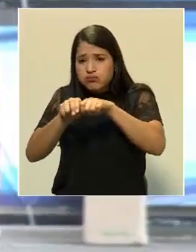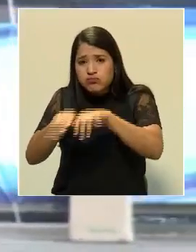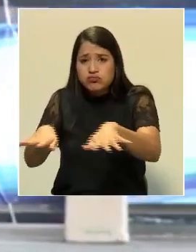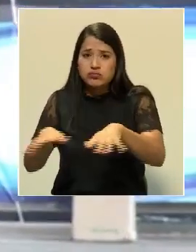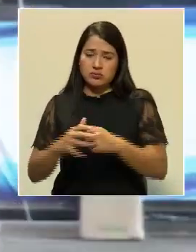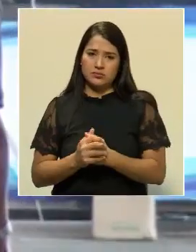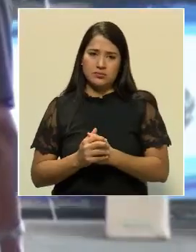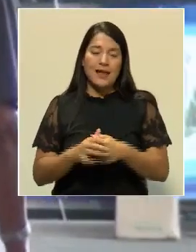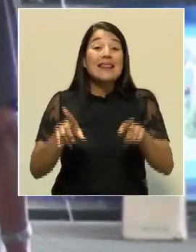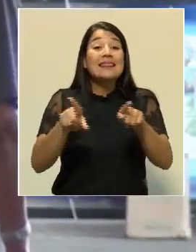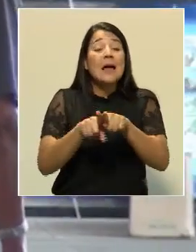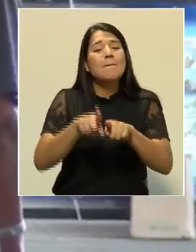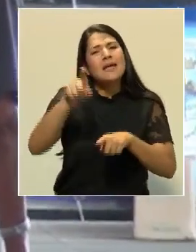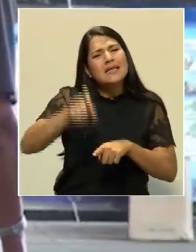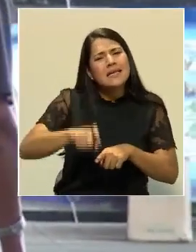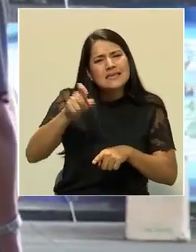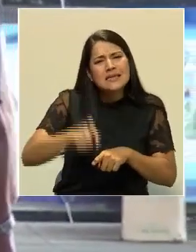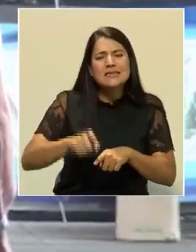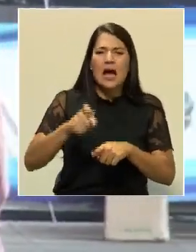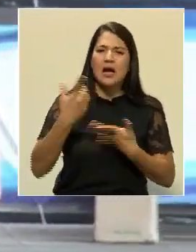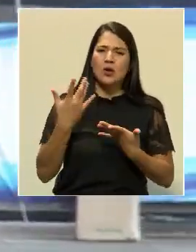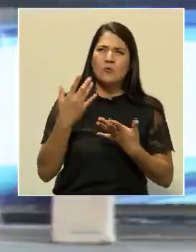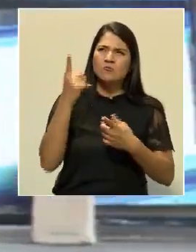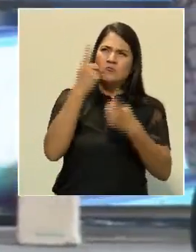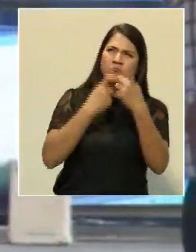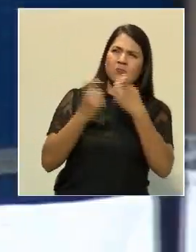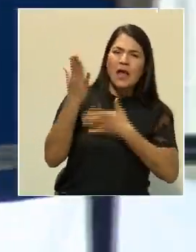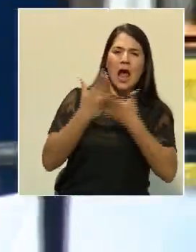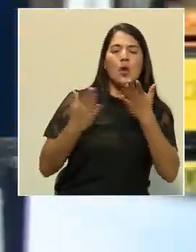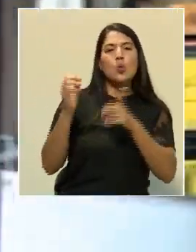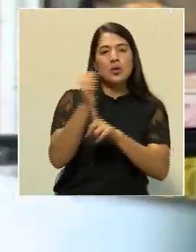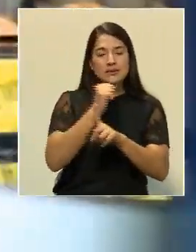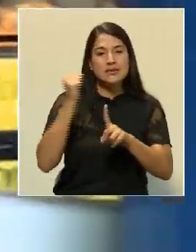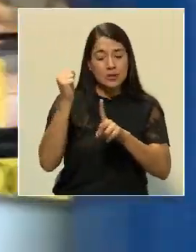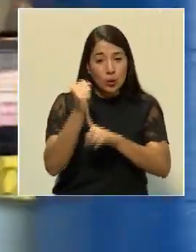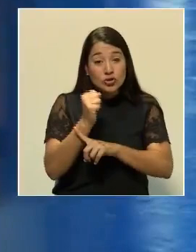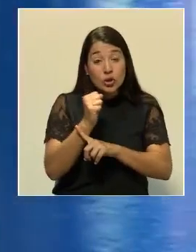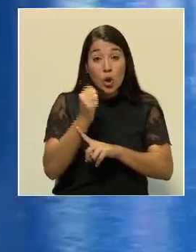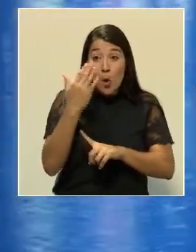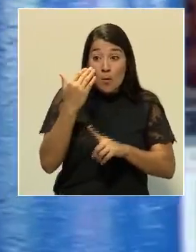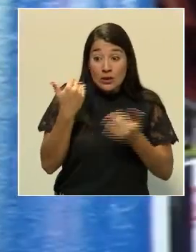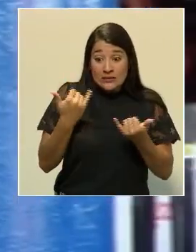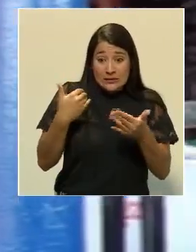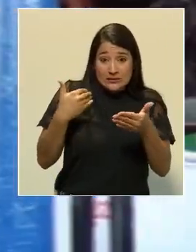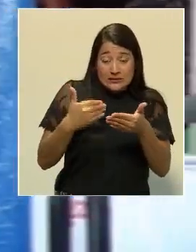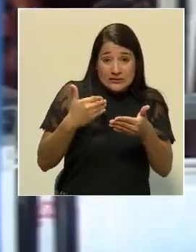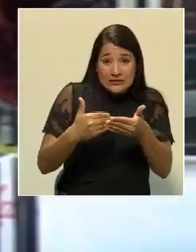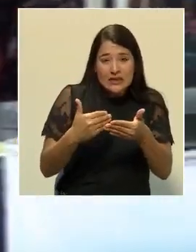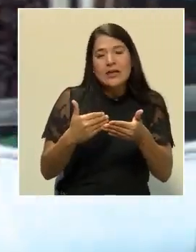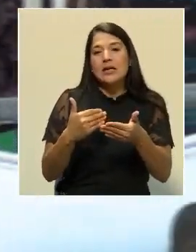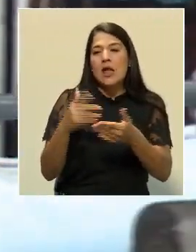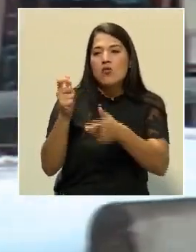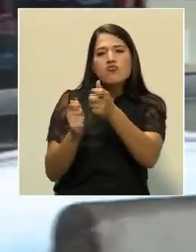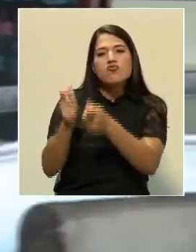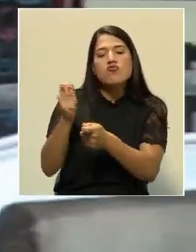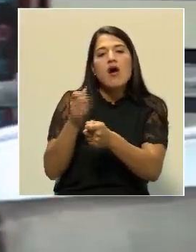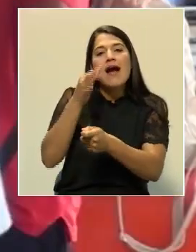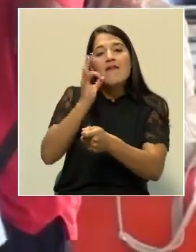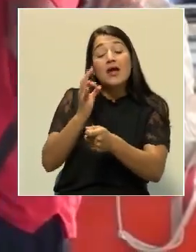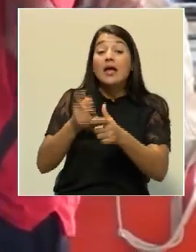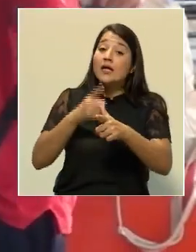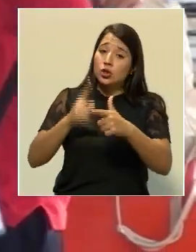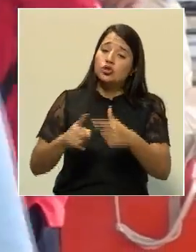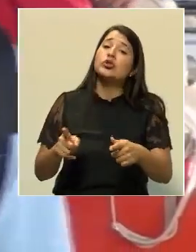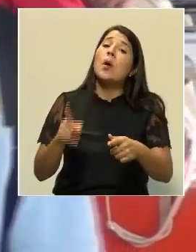también es necesario replantearse algunas situaciones, por ejemplo, ya que se aproxima la recolección del café y por eso también